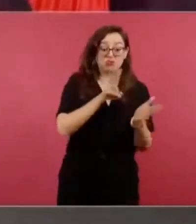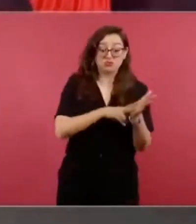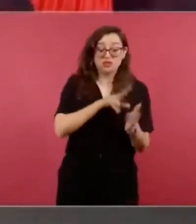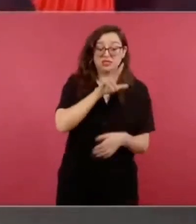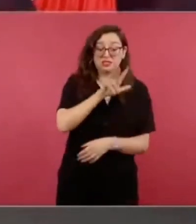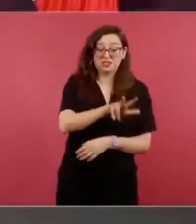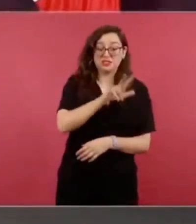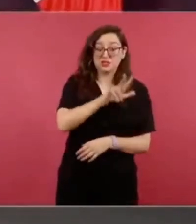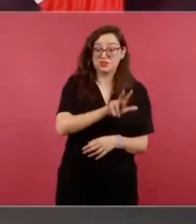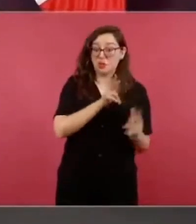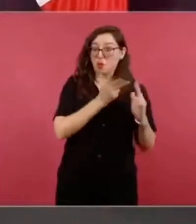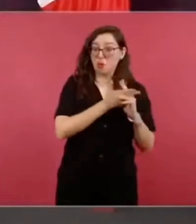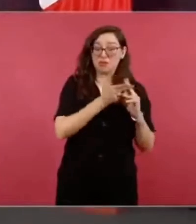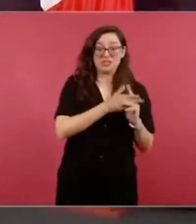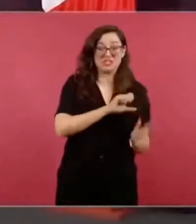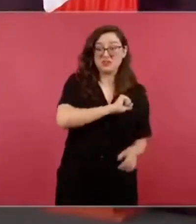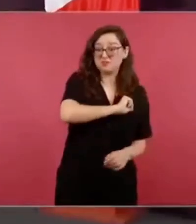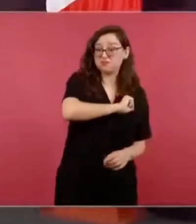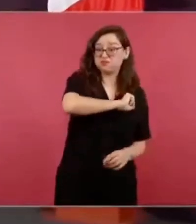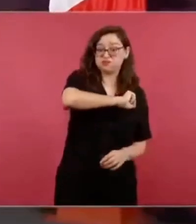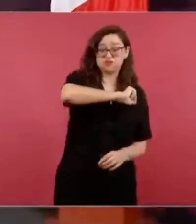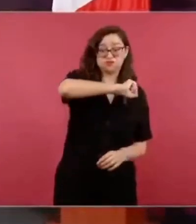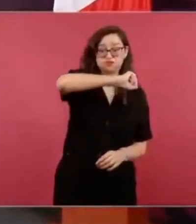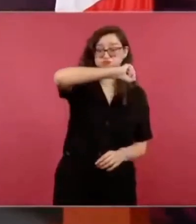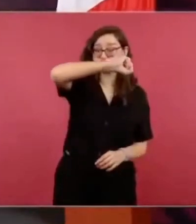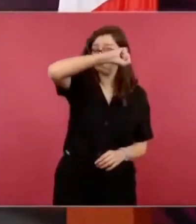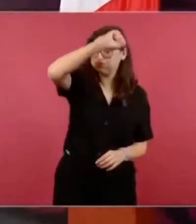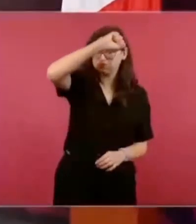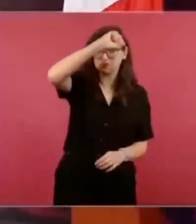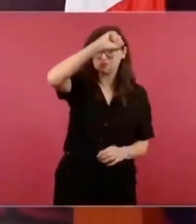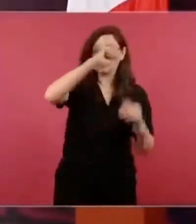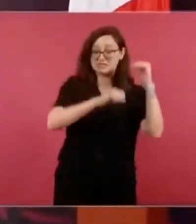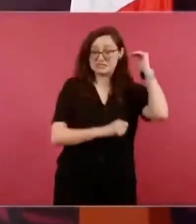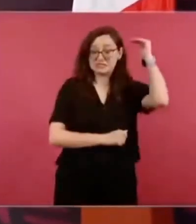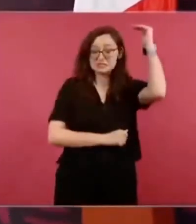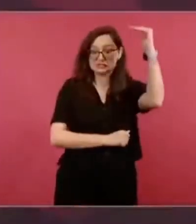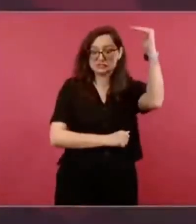se fue para arriba. Entonces, este año tengo que cuidar bastante.